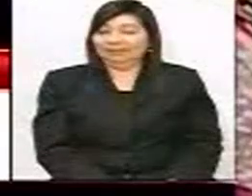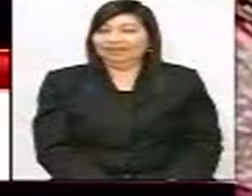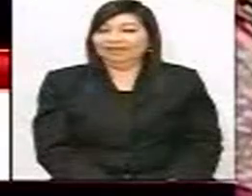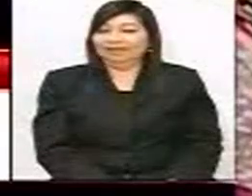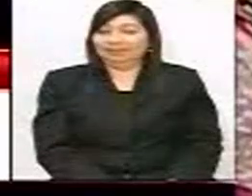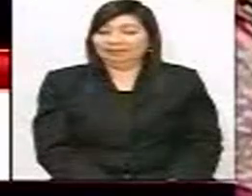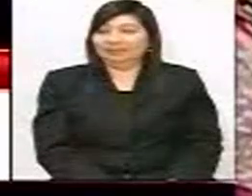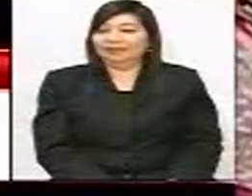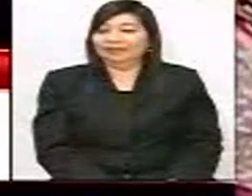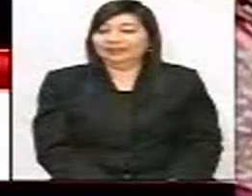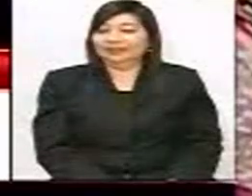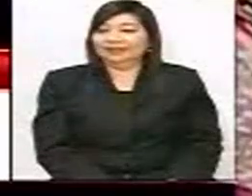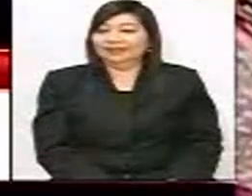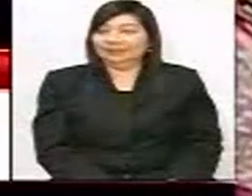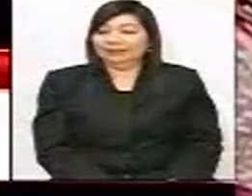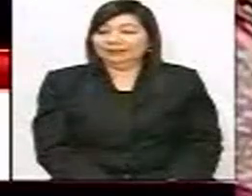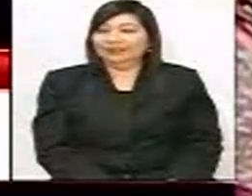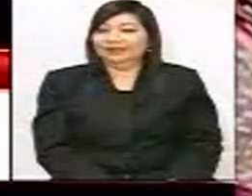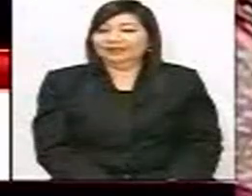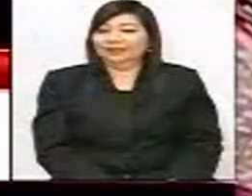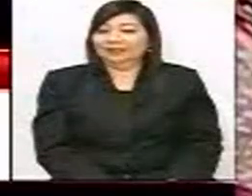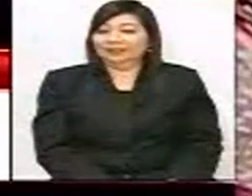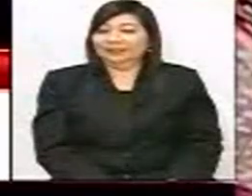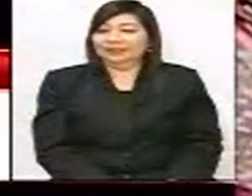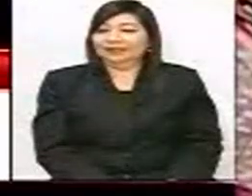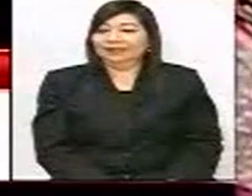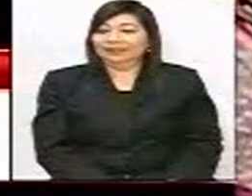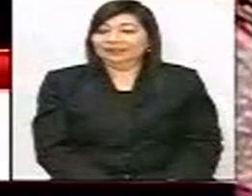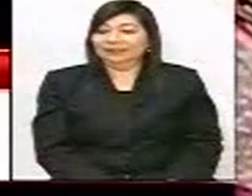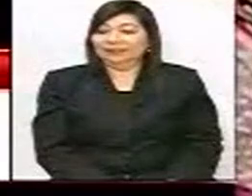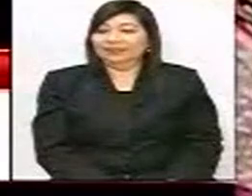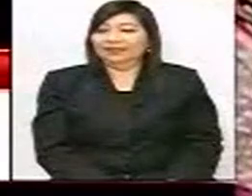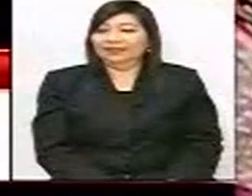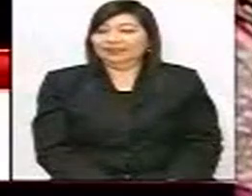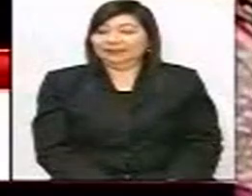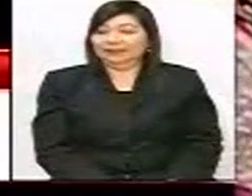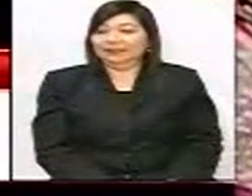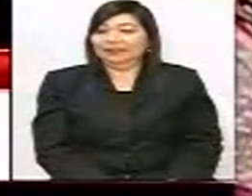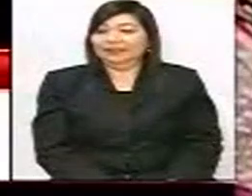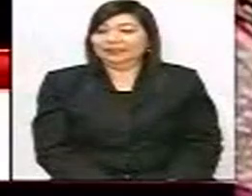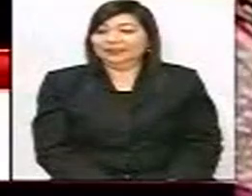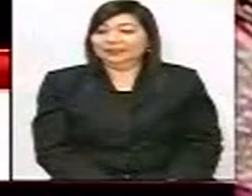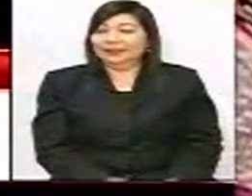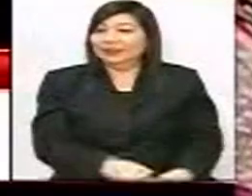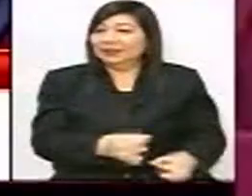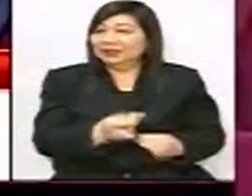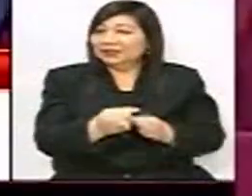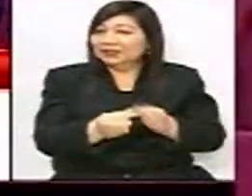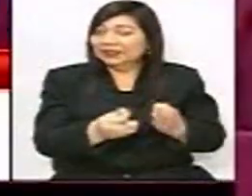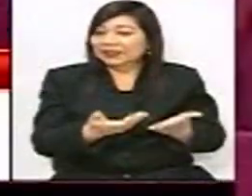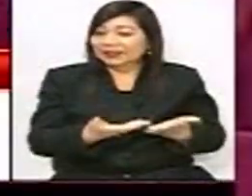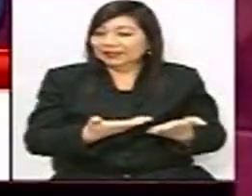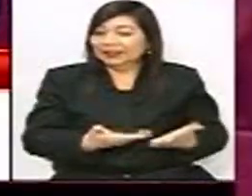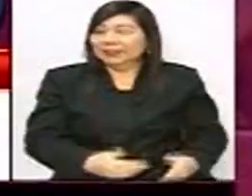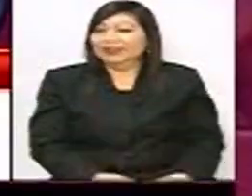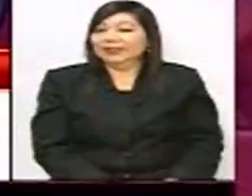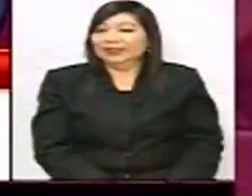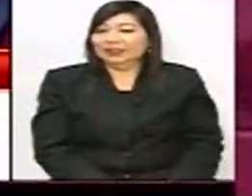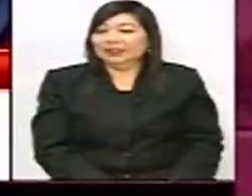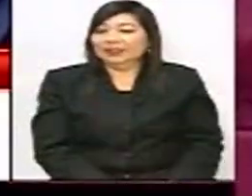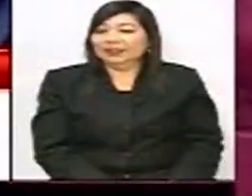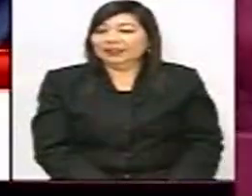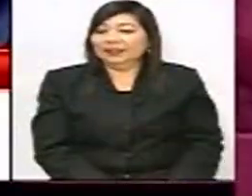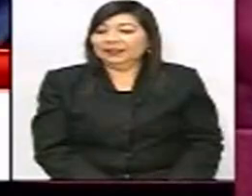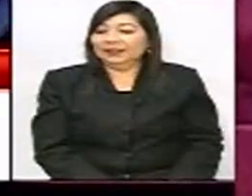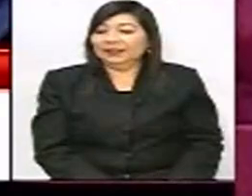Gracias. Sí, no sé si responder primero el cuestionamiento de la Contraloría o procedo con las